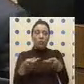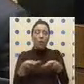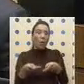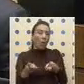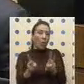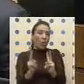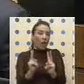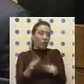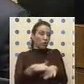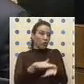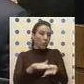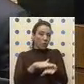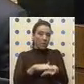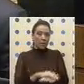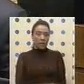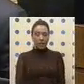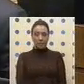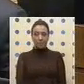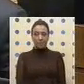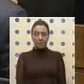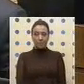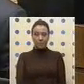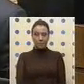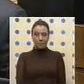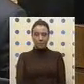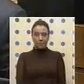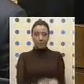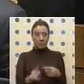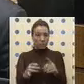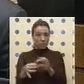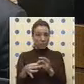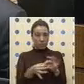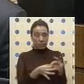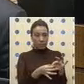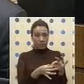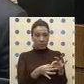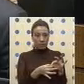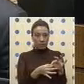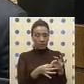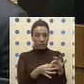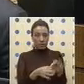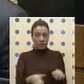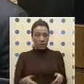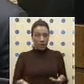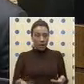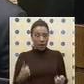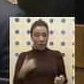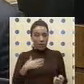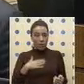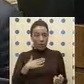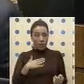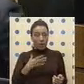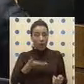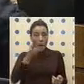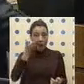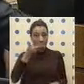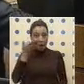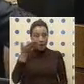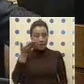más elementales. Por eso, presidente, en esta ocasión yo he querido hacer uso de la